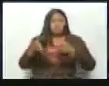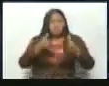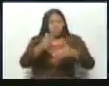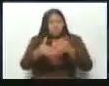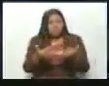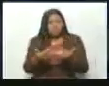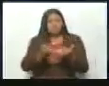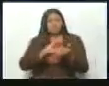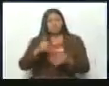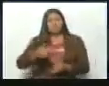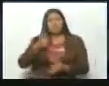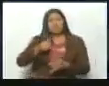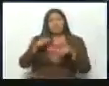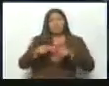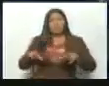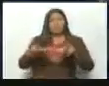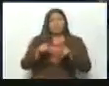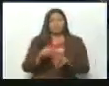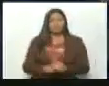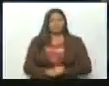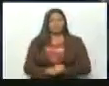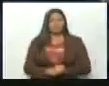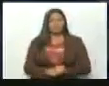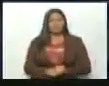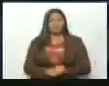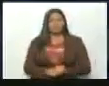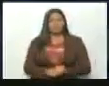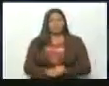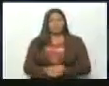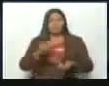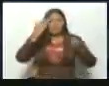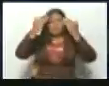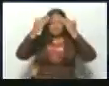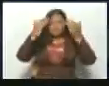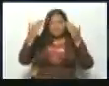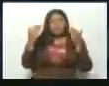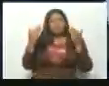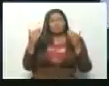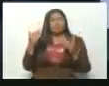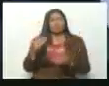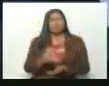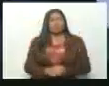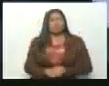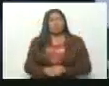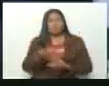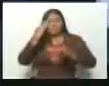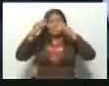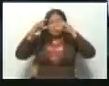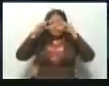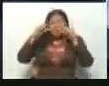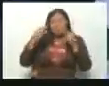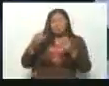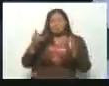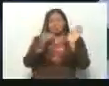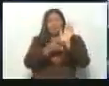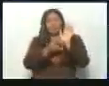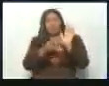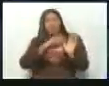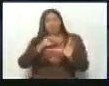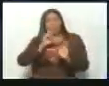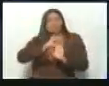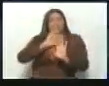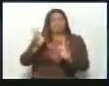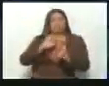en cualquier escenario, Pedro y Dair. Nosotros no podemos tenerle miedo a cualquier escenario. Ah, que si el TikTok, que si no sé qué. Tenemos